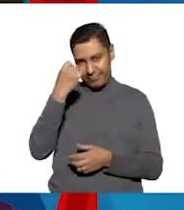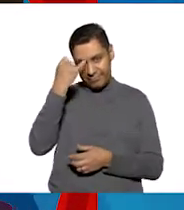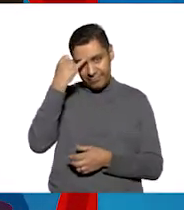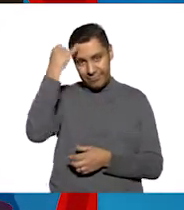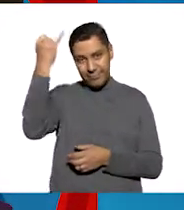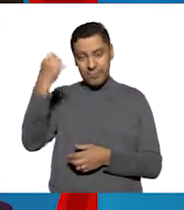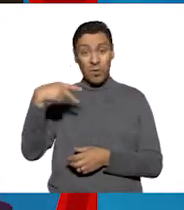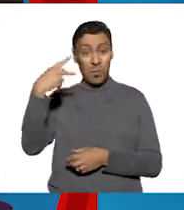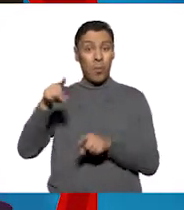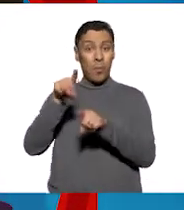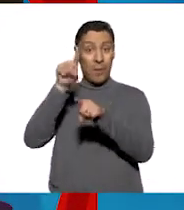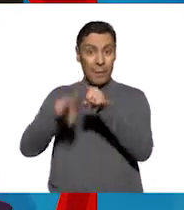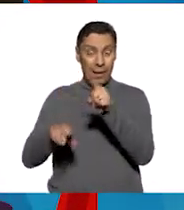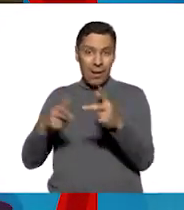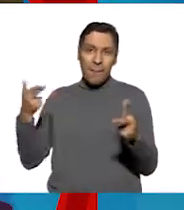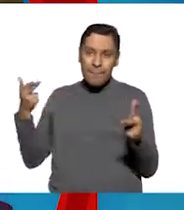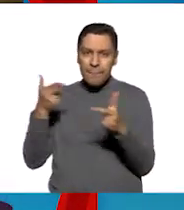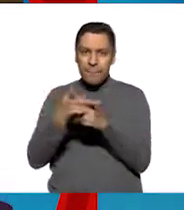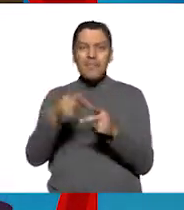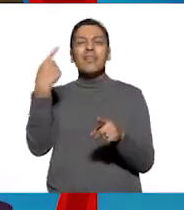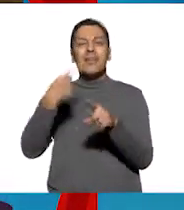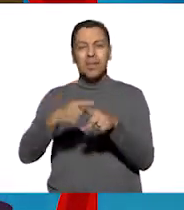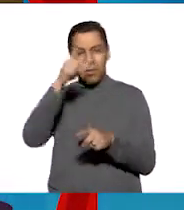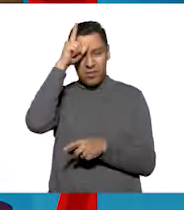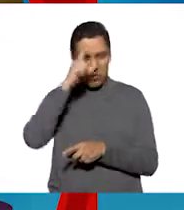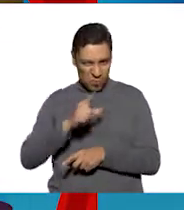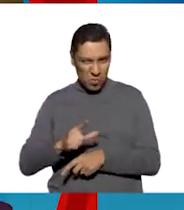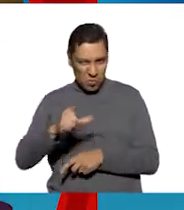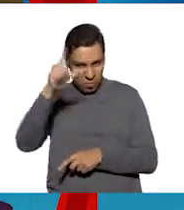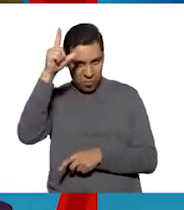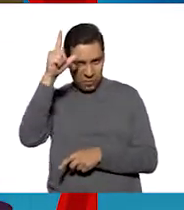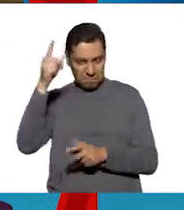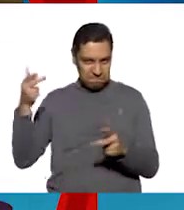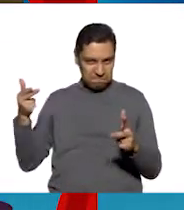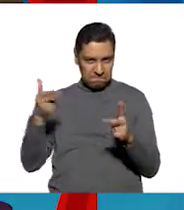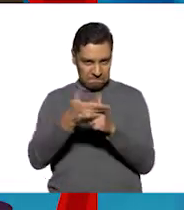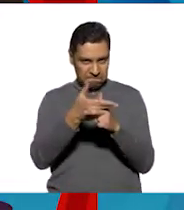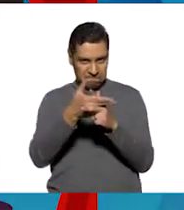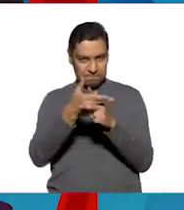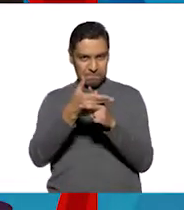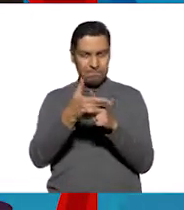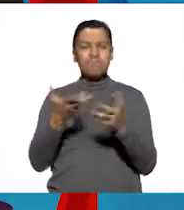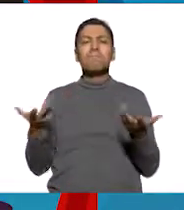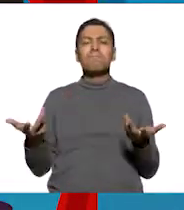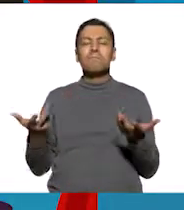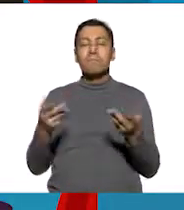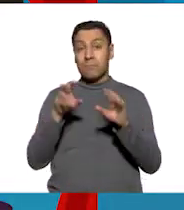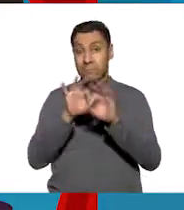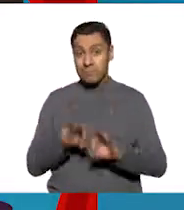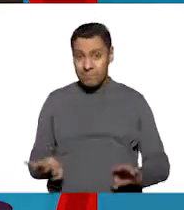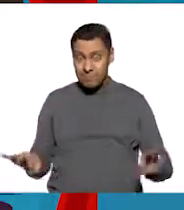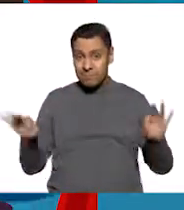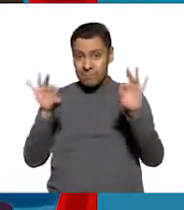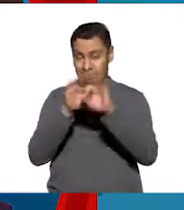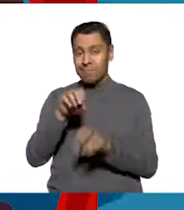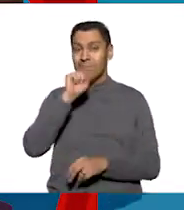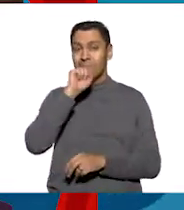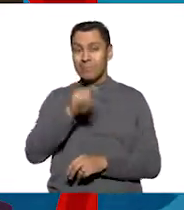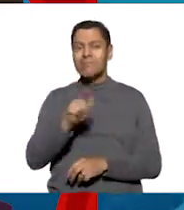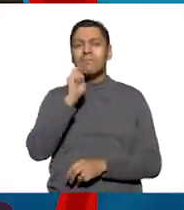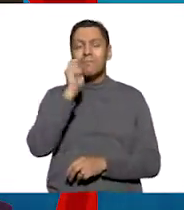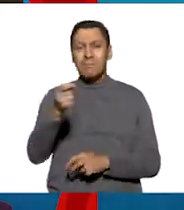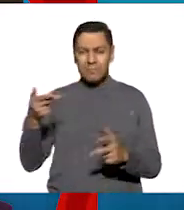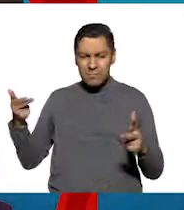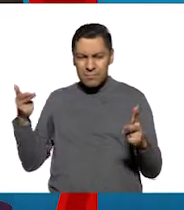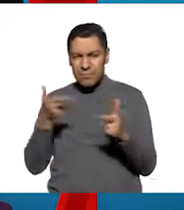su hermana, la luna, Coyolxauhqui, y lo que es importante también es que la